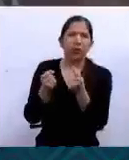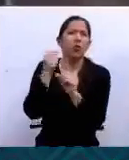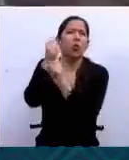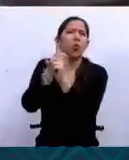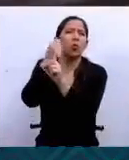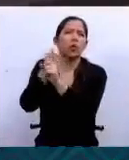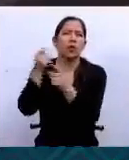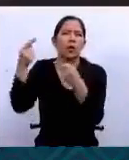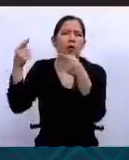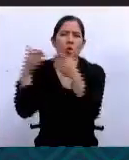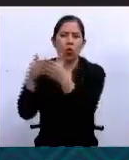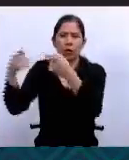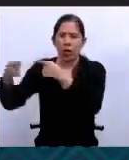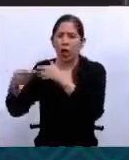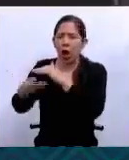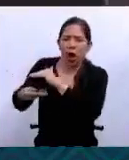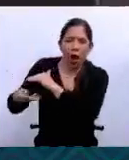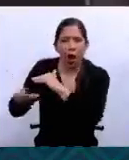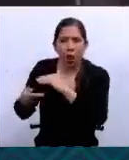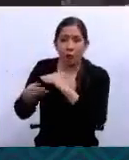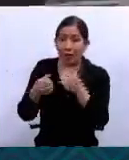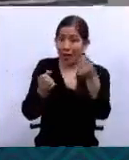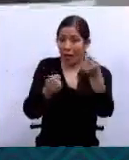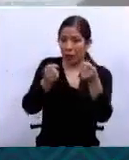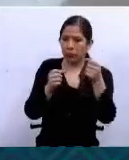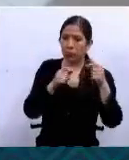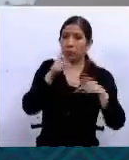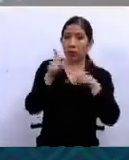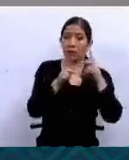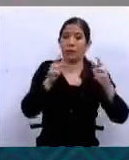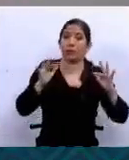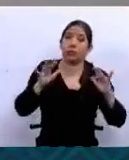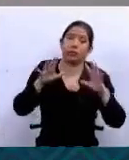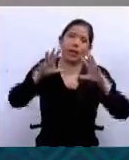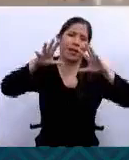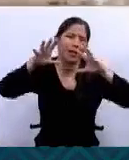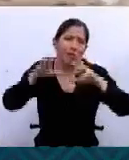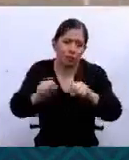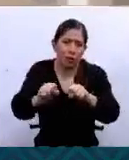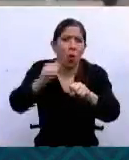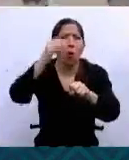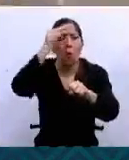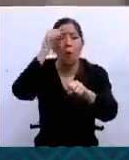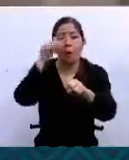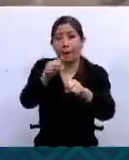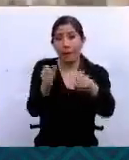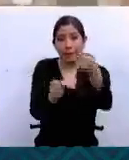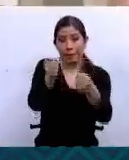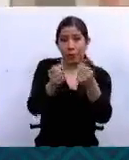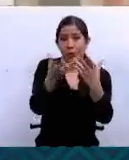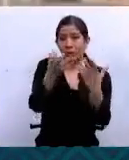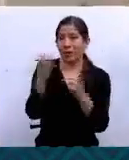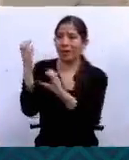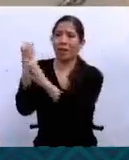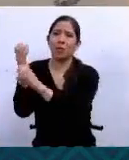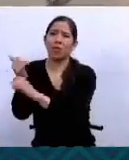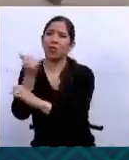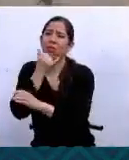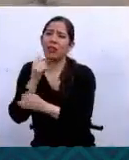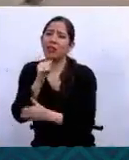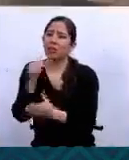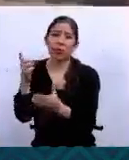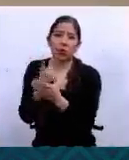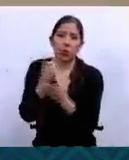contrabando, fue atacado por varios ciudadanos en la zona sur que impidieron el secuestro de un camión indocumentado. Tenido